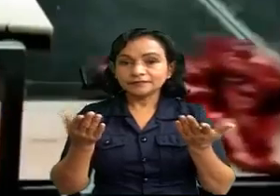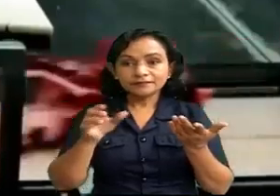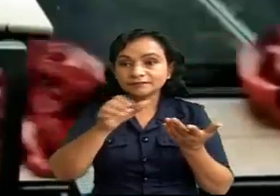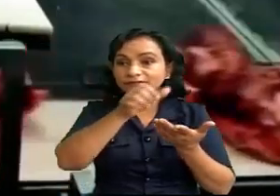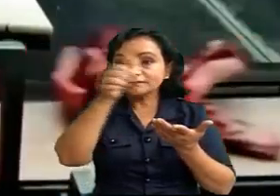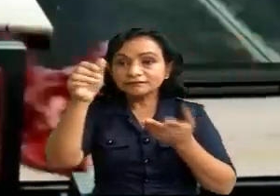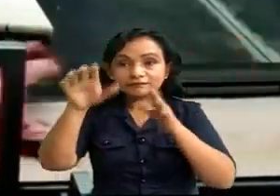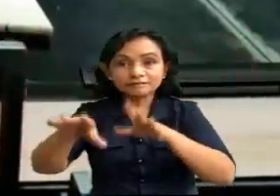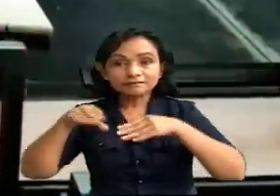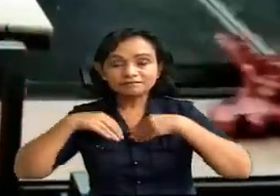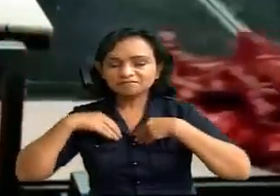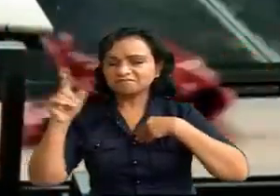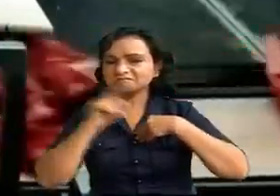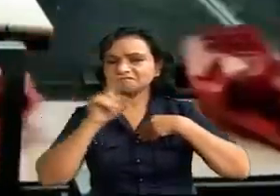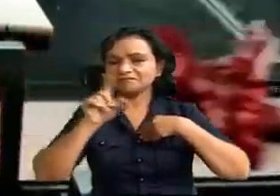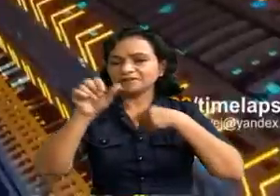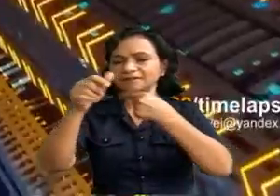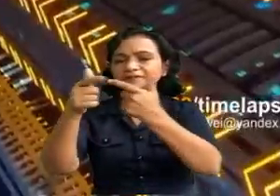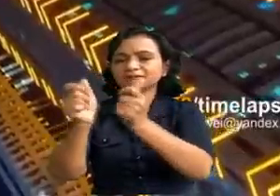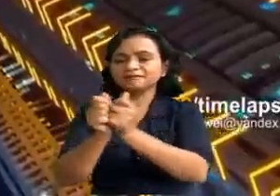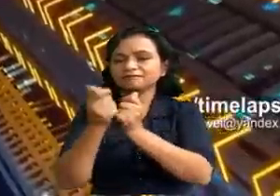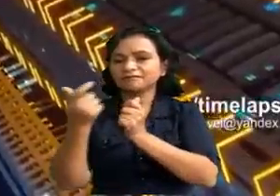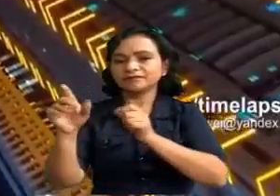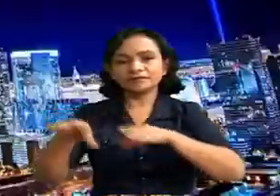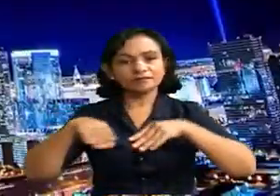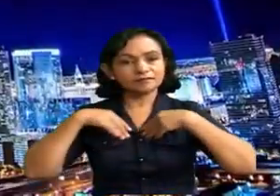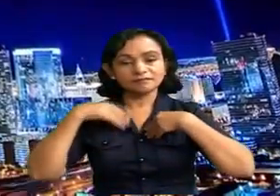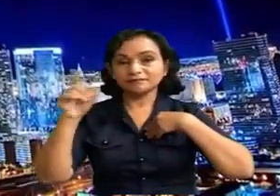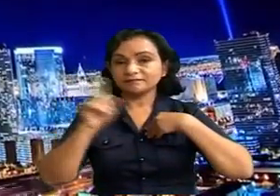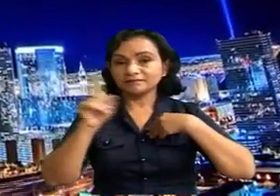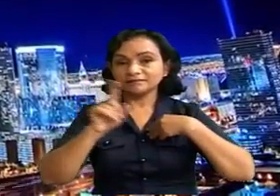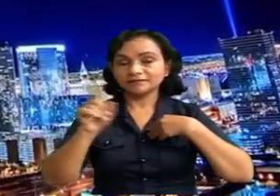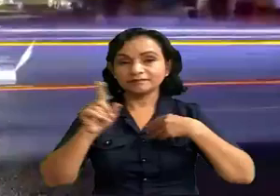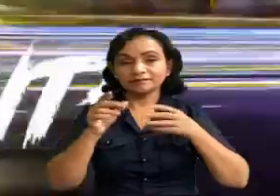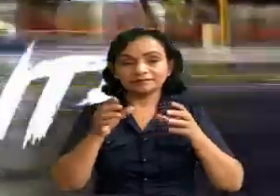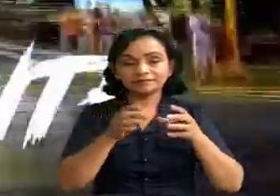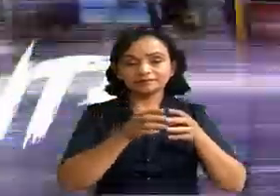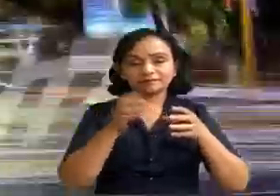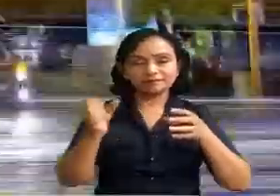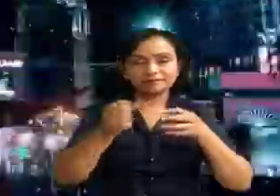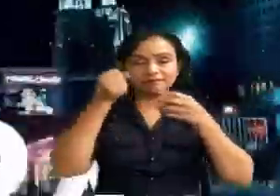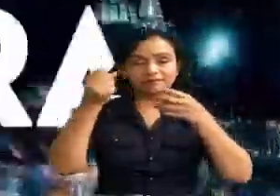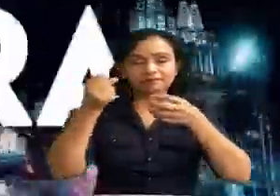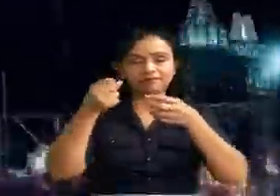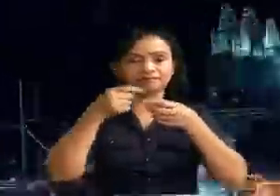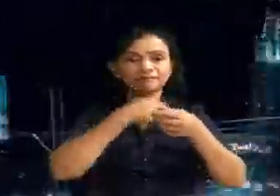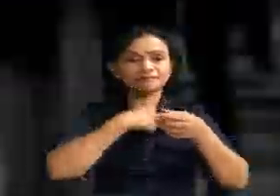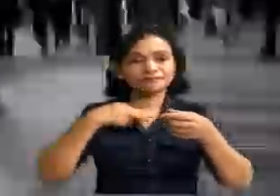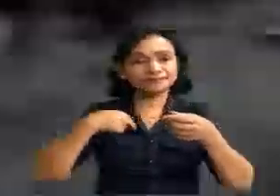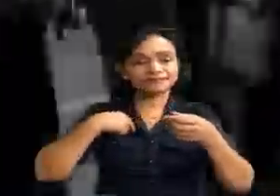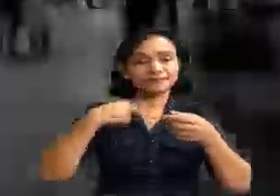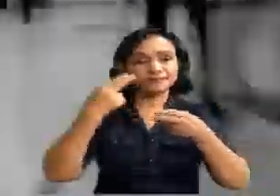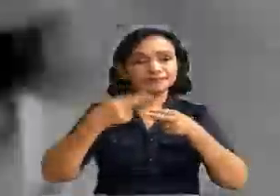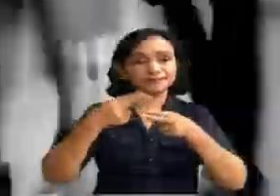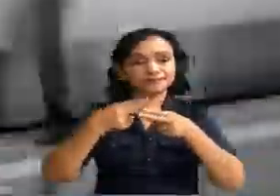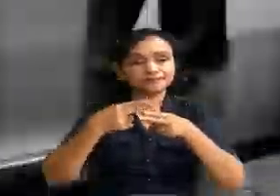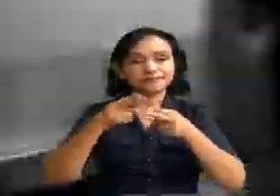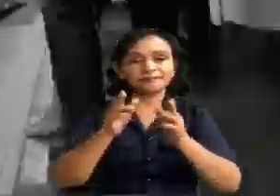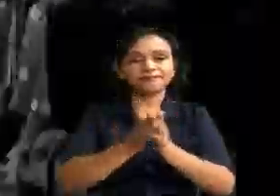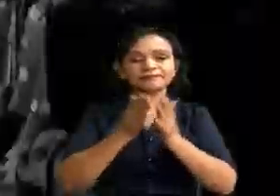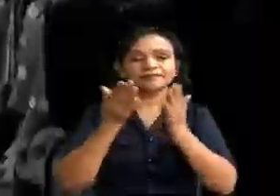otras capas sociales, entonces la clase dominante elabora la tesis del